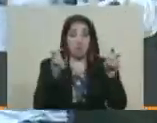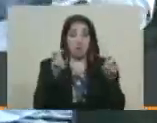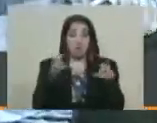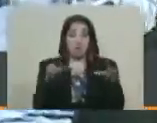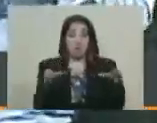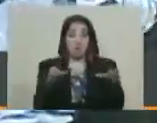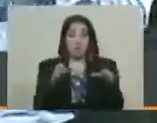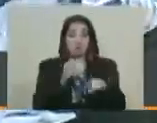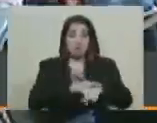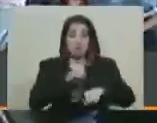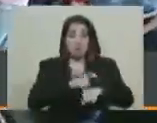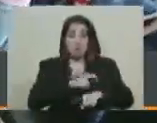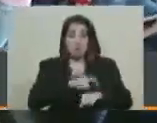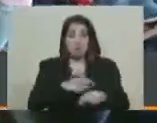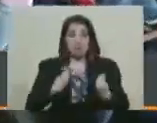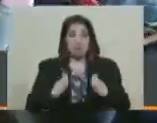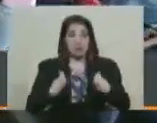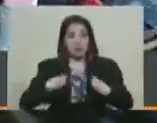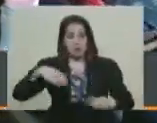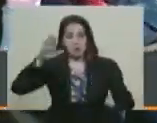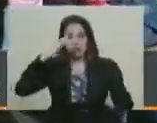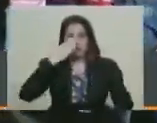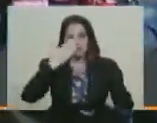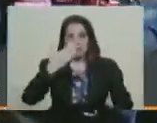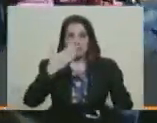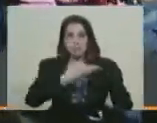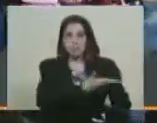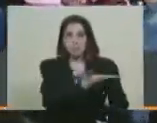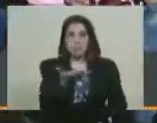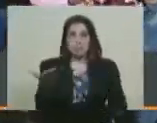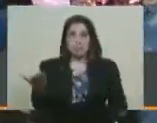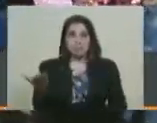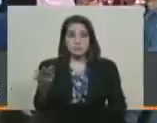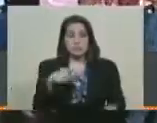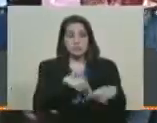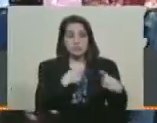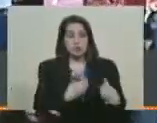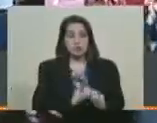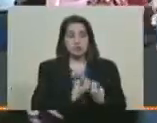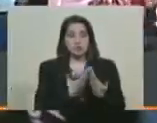vivir. Lo juro ante ustedes, desde mi corazón.